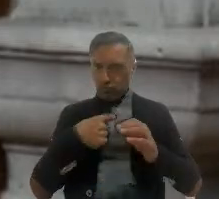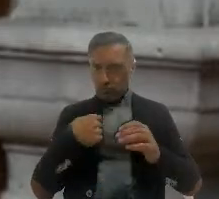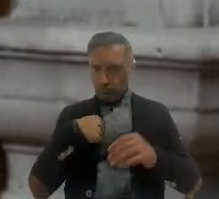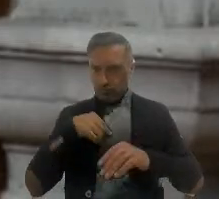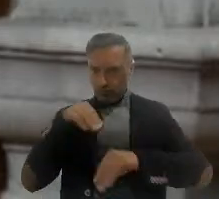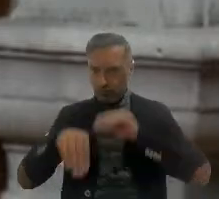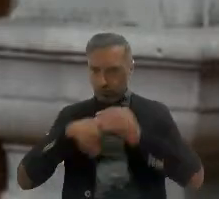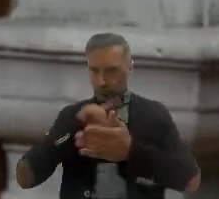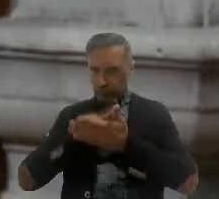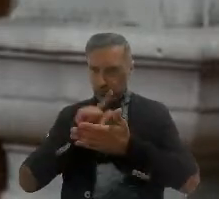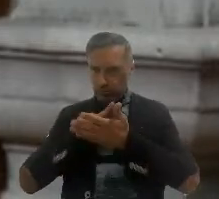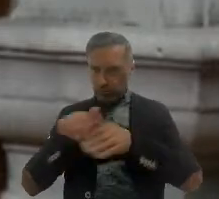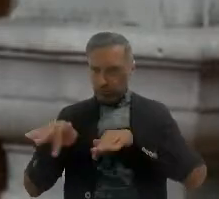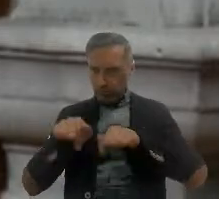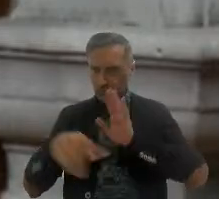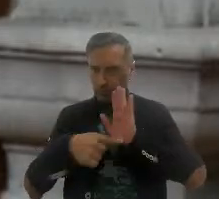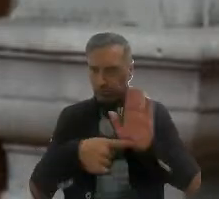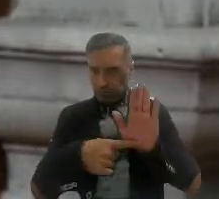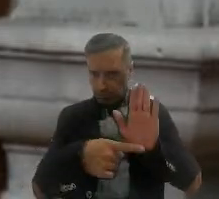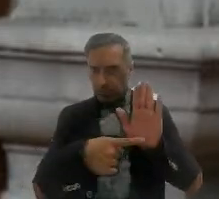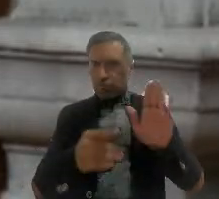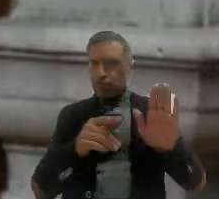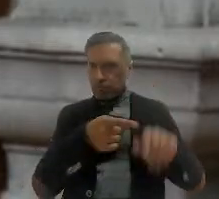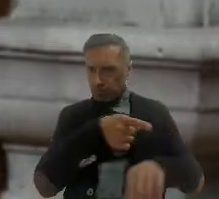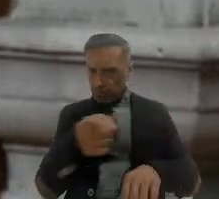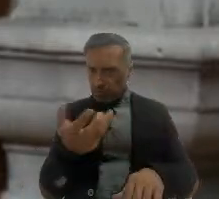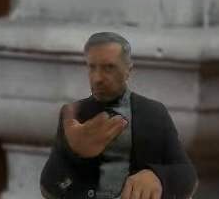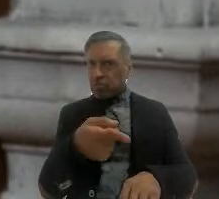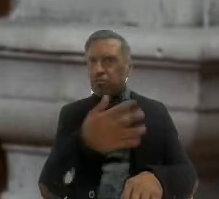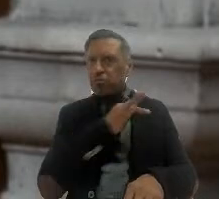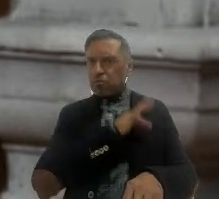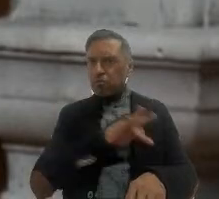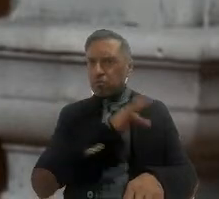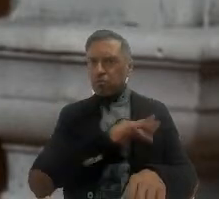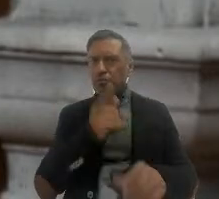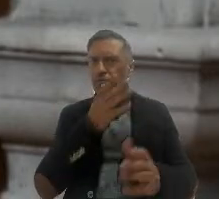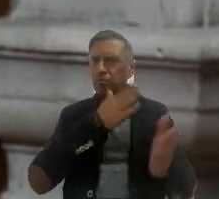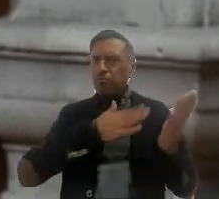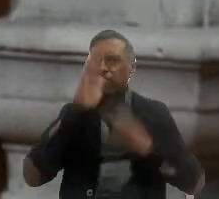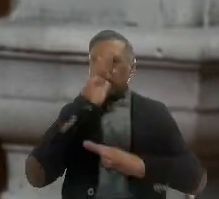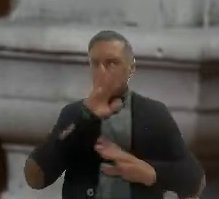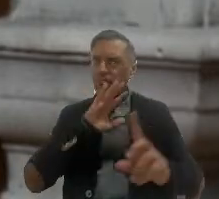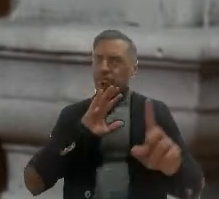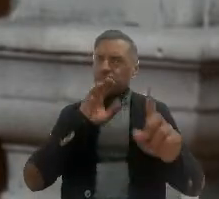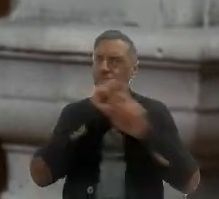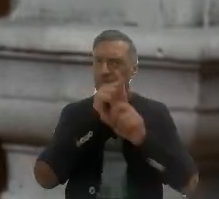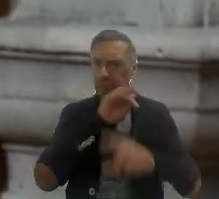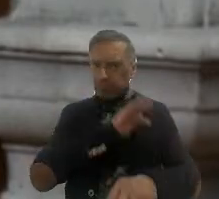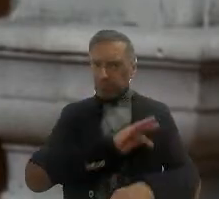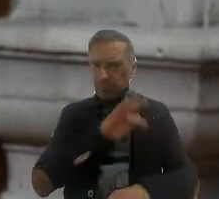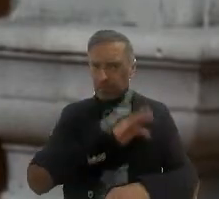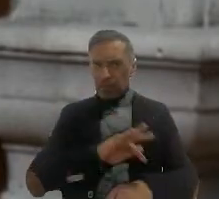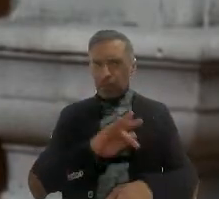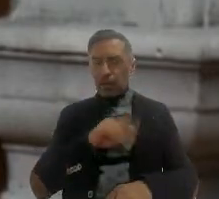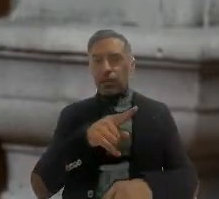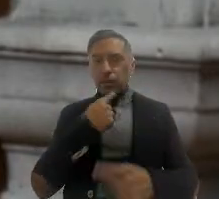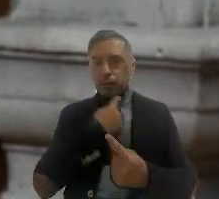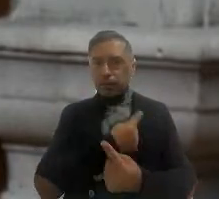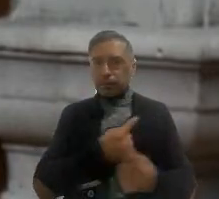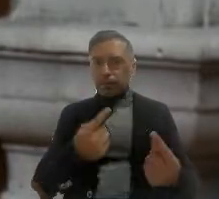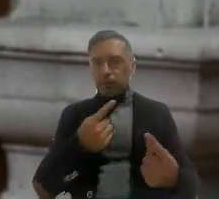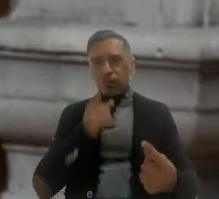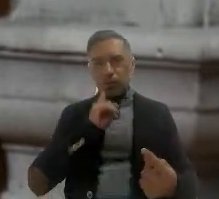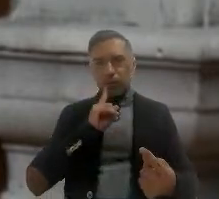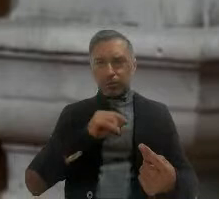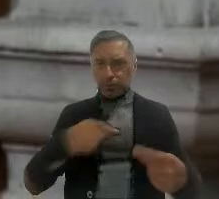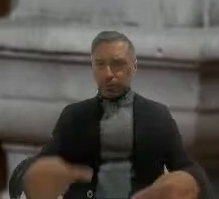pueden hacerlo, que sí pueden lograrlo, que fomentemos que las niñas crezcan sabiendo que pueden ser dueñas de